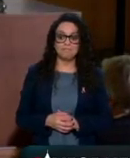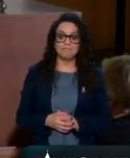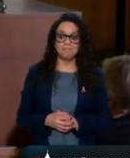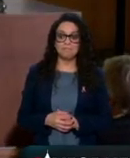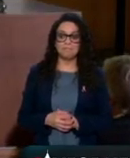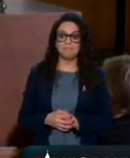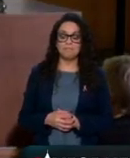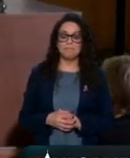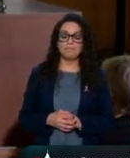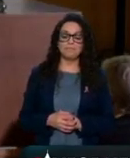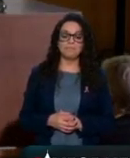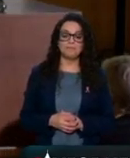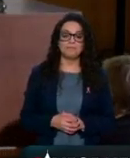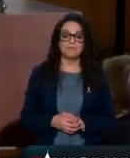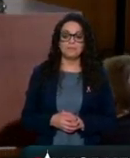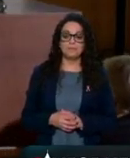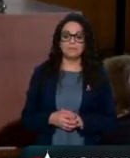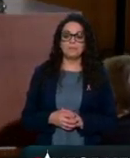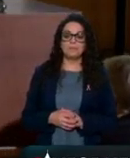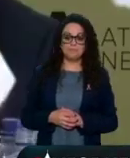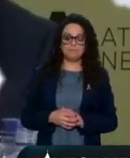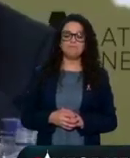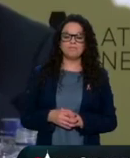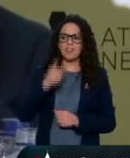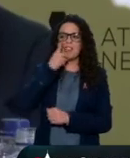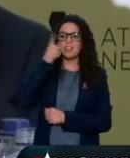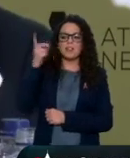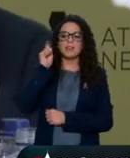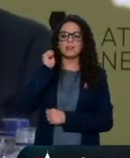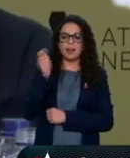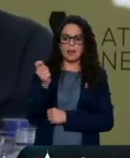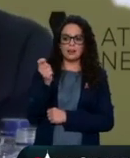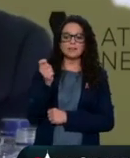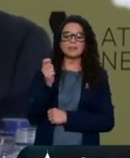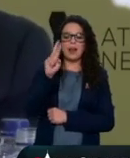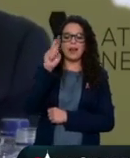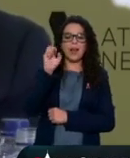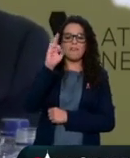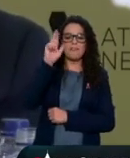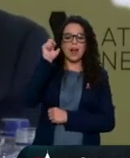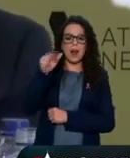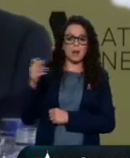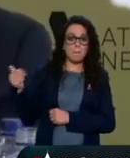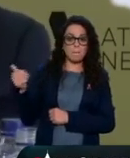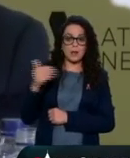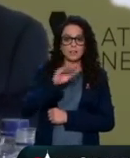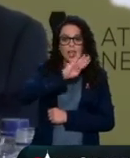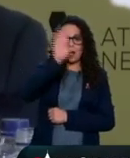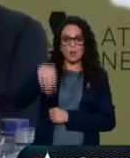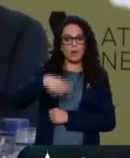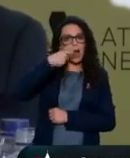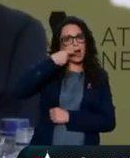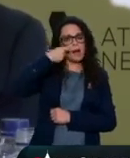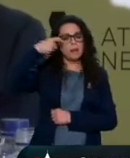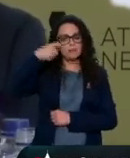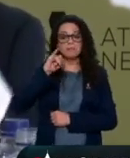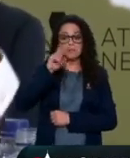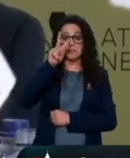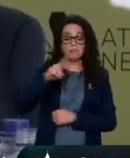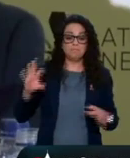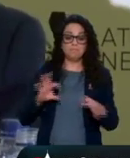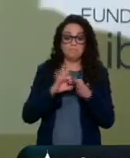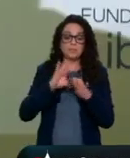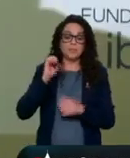Como lo dice el viejo y conocido refrán, el pez por la boca muere, y esto aplica muy bien para los